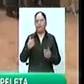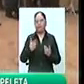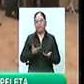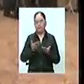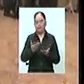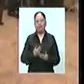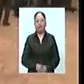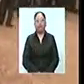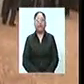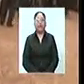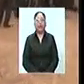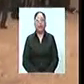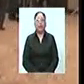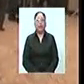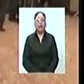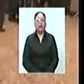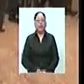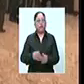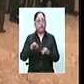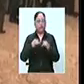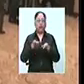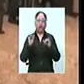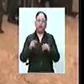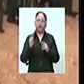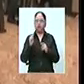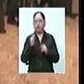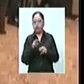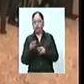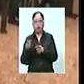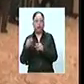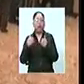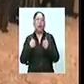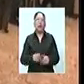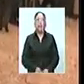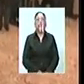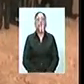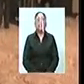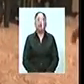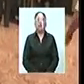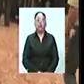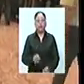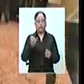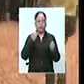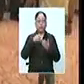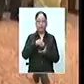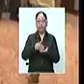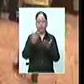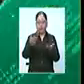la gobernación y aún se está sorteando lo que es en los 54 municipios del departamento cruceño. Con esta información retornamos hasta estudios.